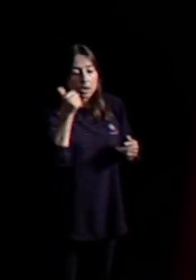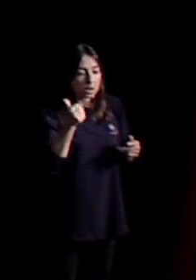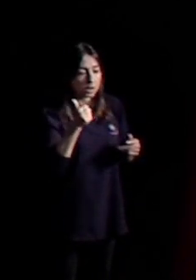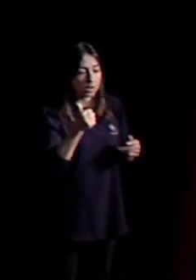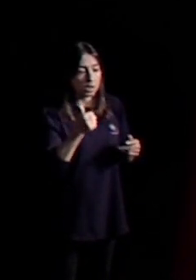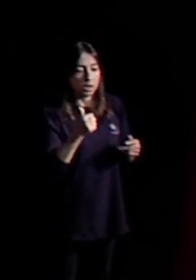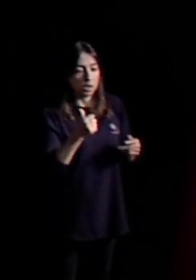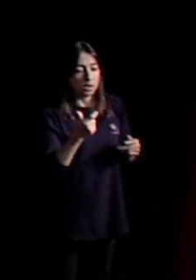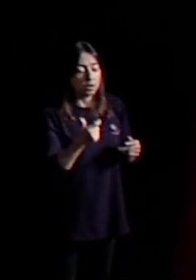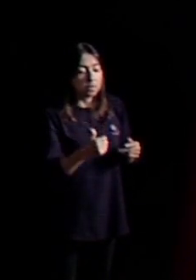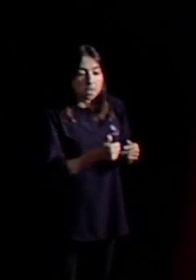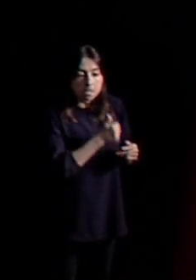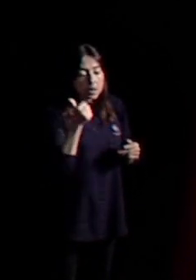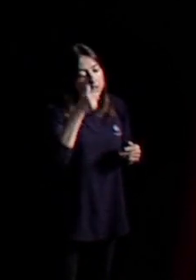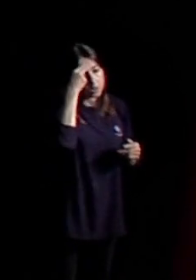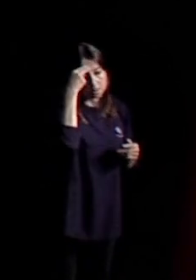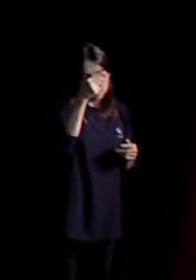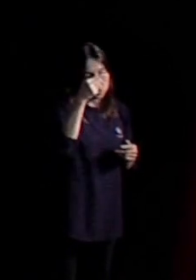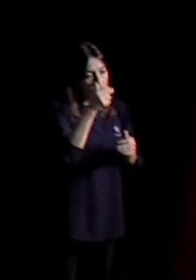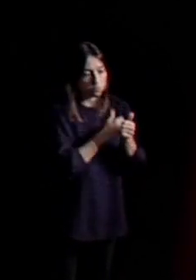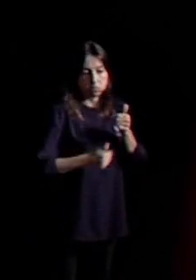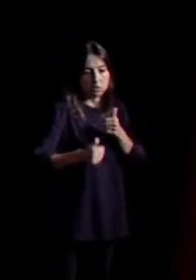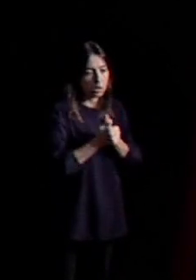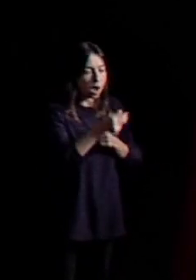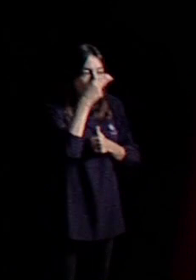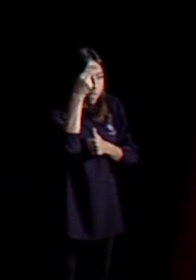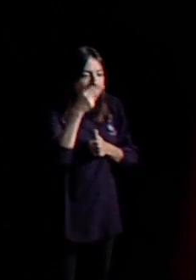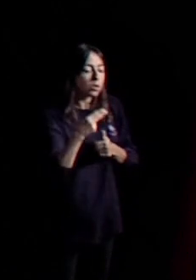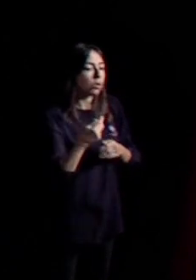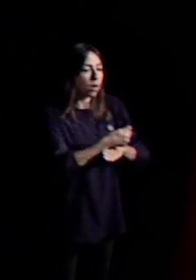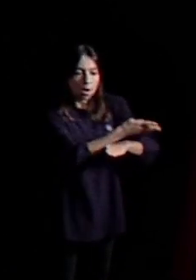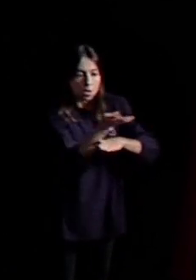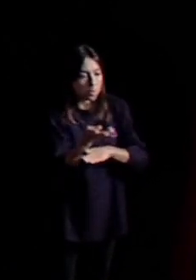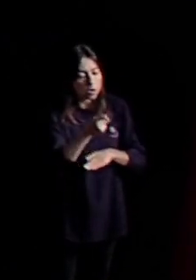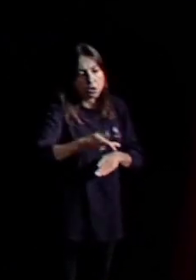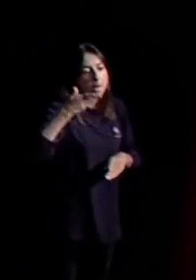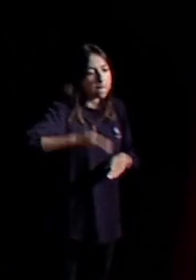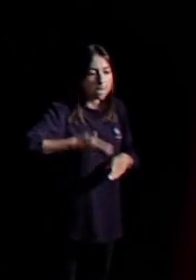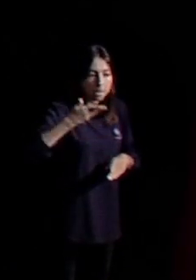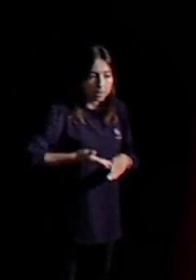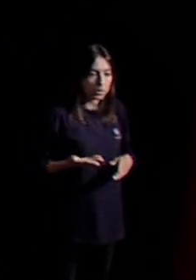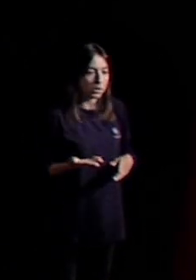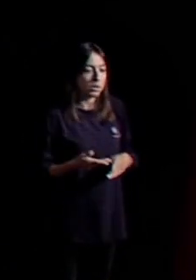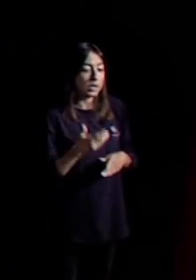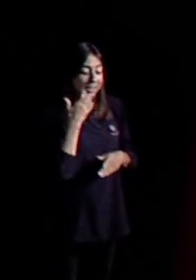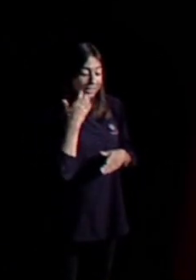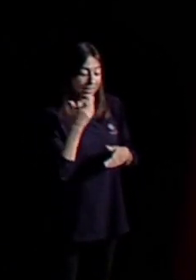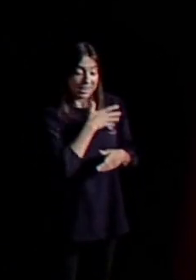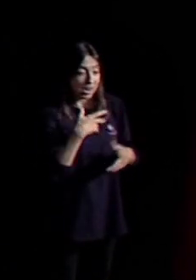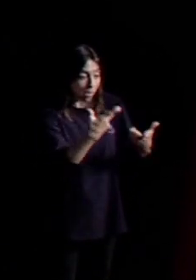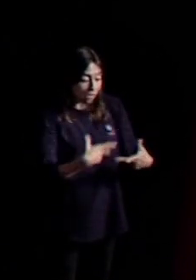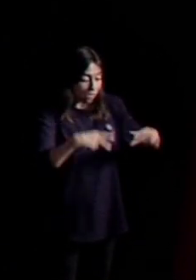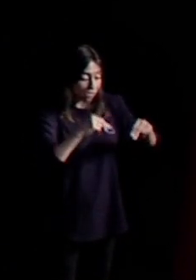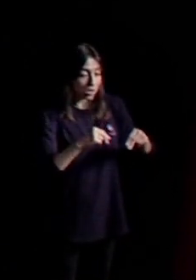sobre todo, y como no podía ser de otra manera, con el respeto a los demás. Eso es fundamental. Si queremos acabar con esto, tenemos